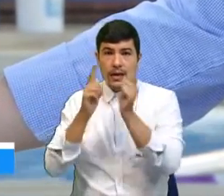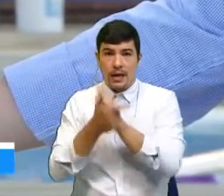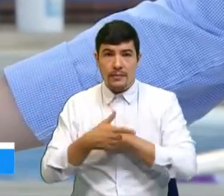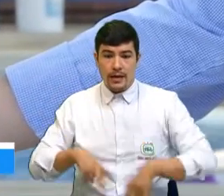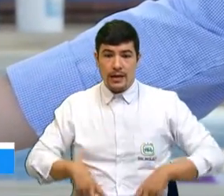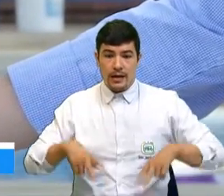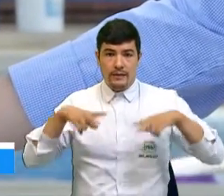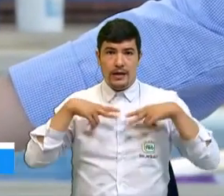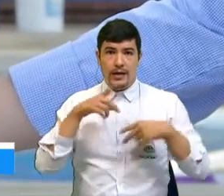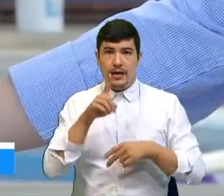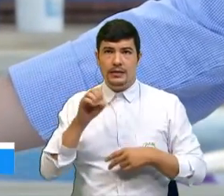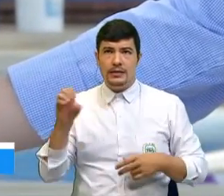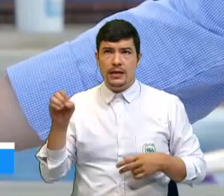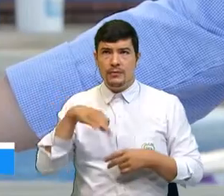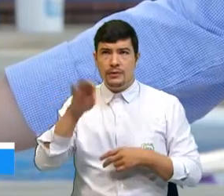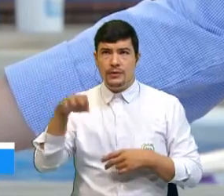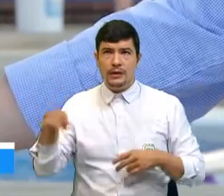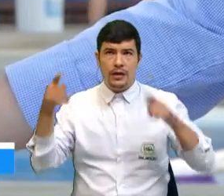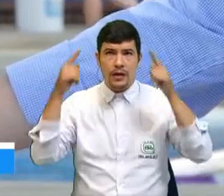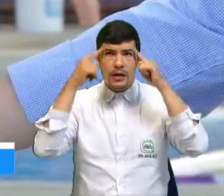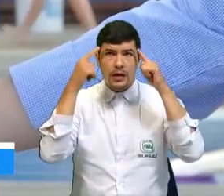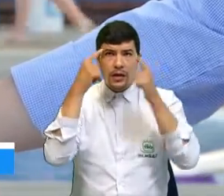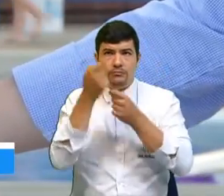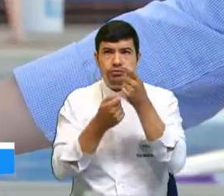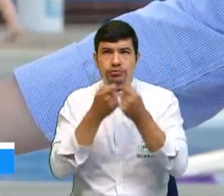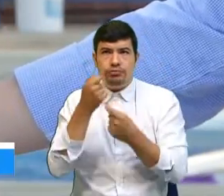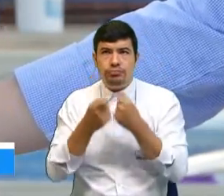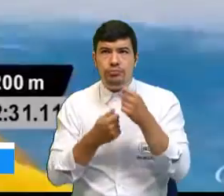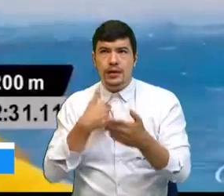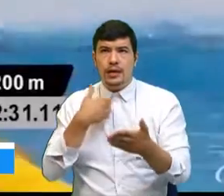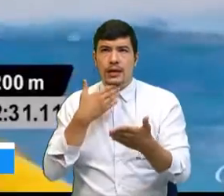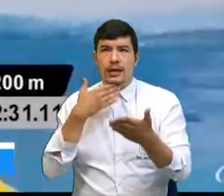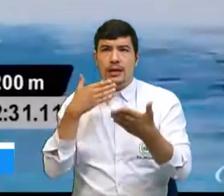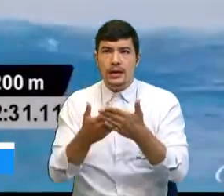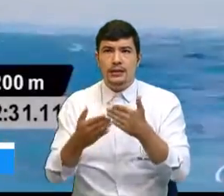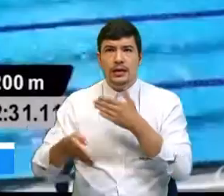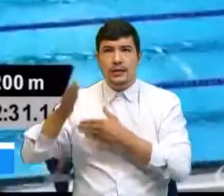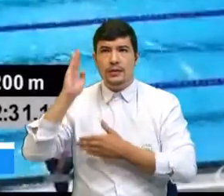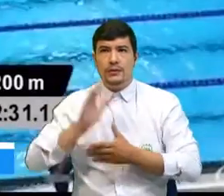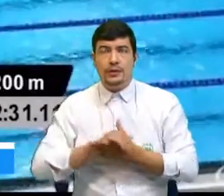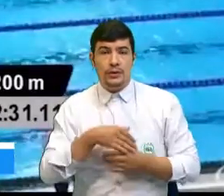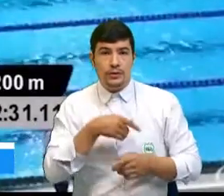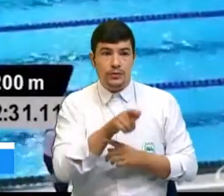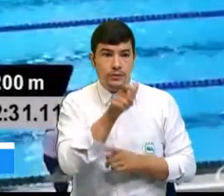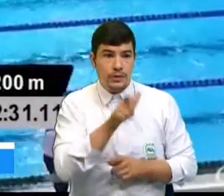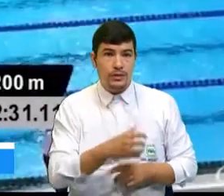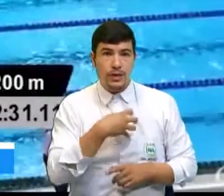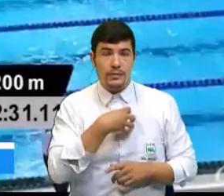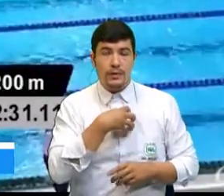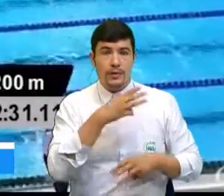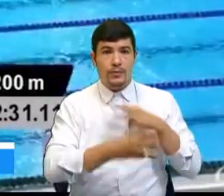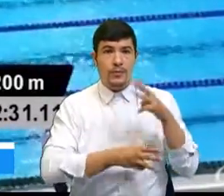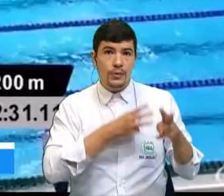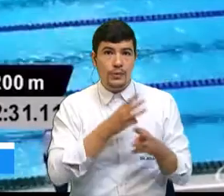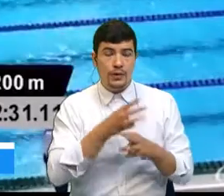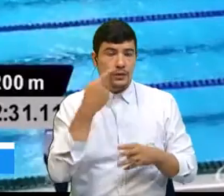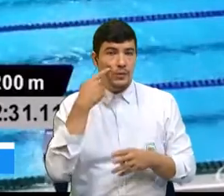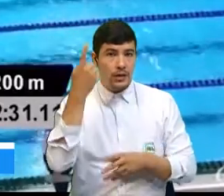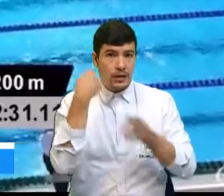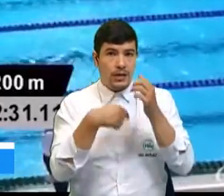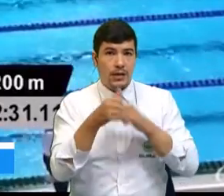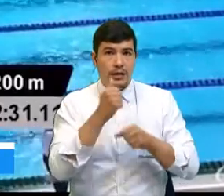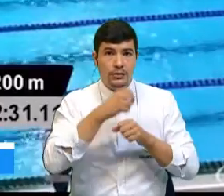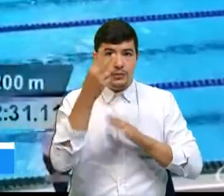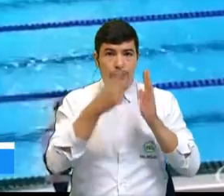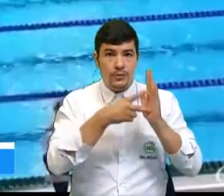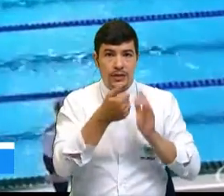100%, como física, mentalmente y económicamente, gracias a Dios. El múltiple campeón mundial en los Juegos Paralímpicos de 2016 tuvo